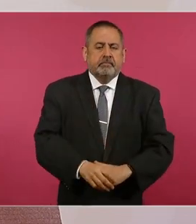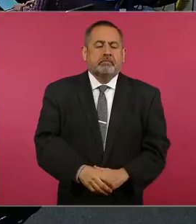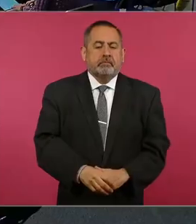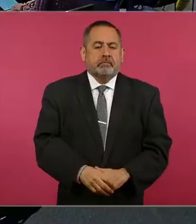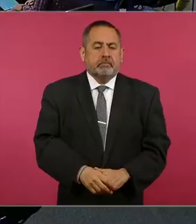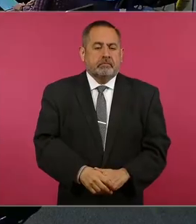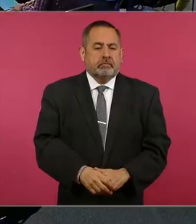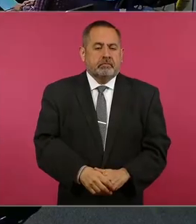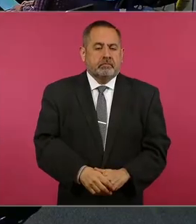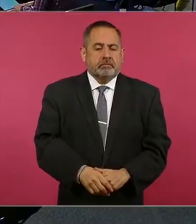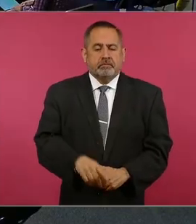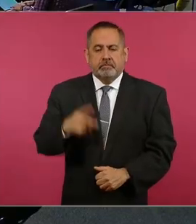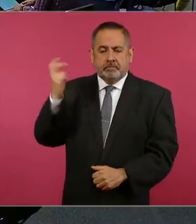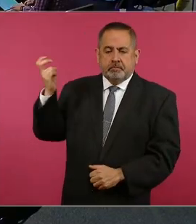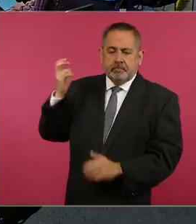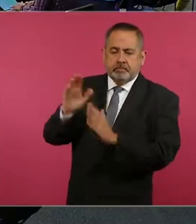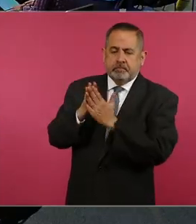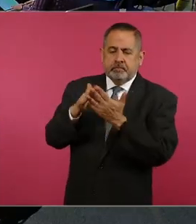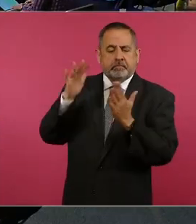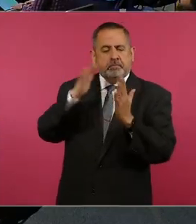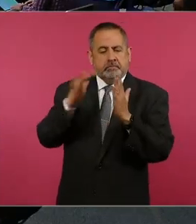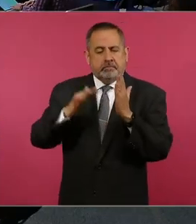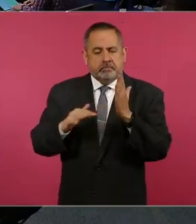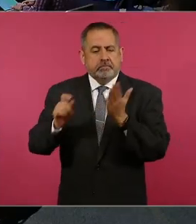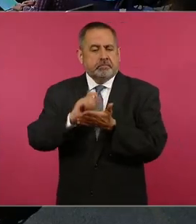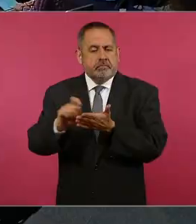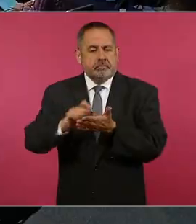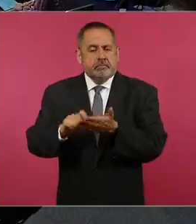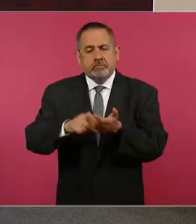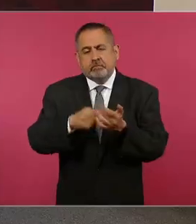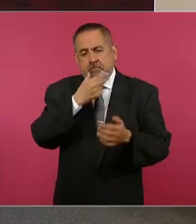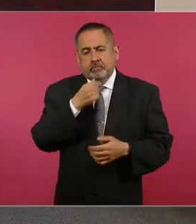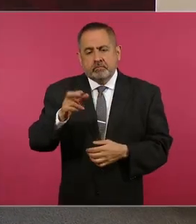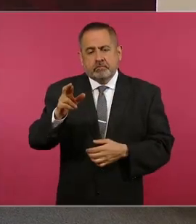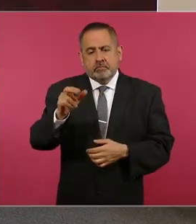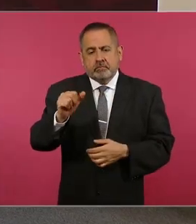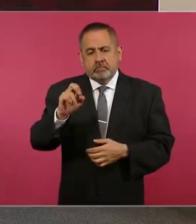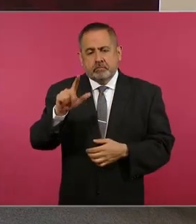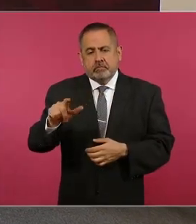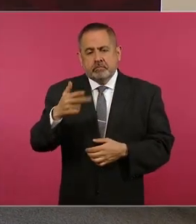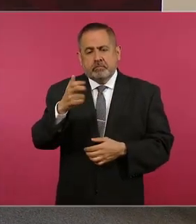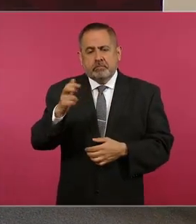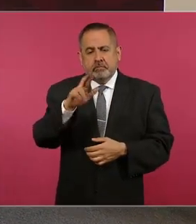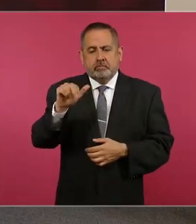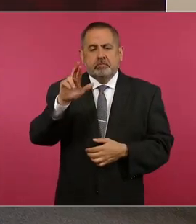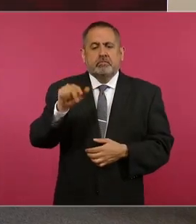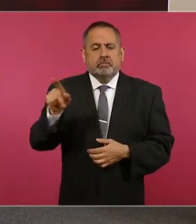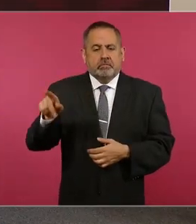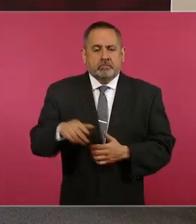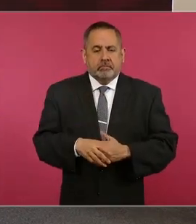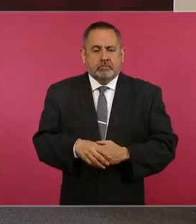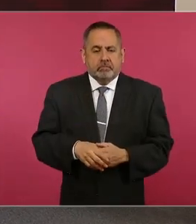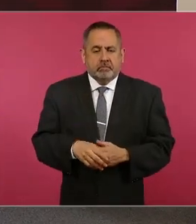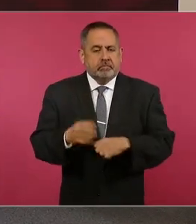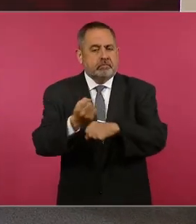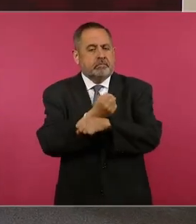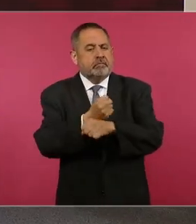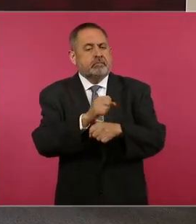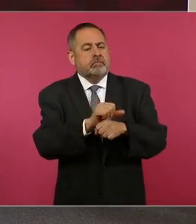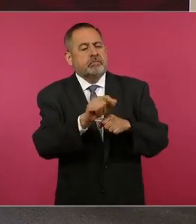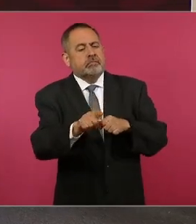este es el libro que escribe Raúl Herrera en la sangre del río